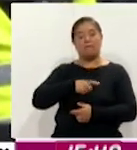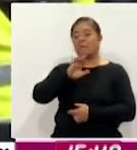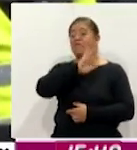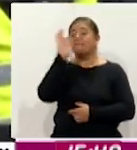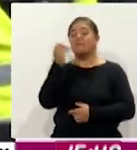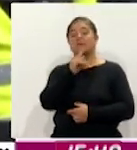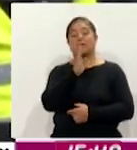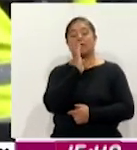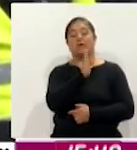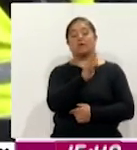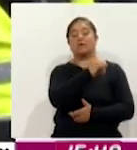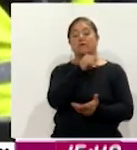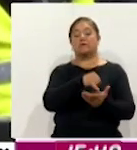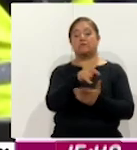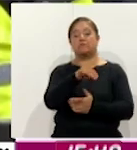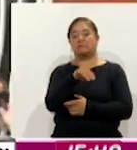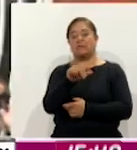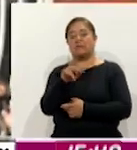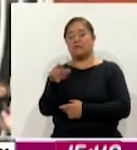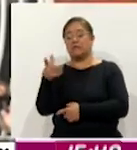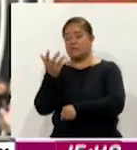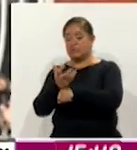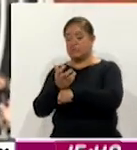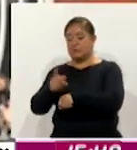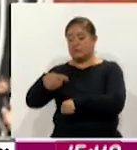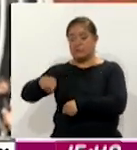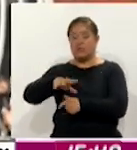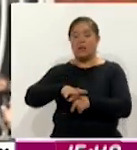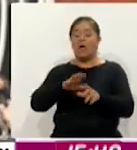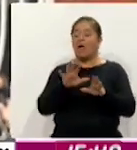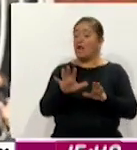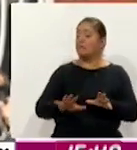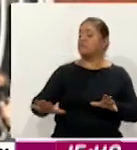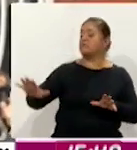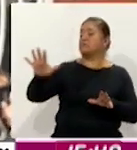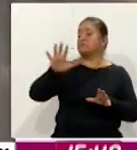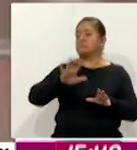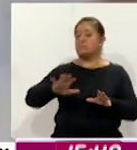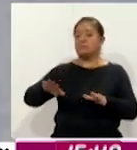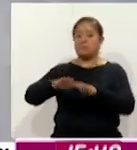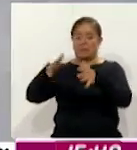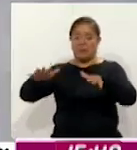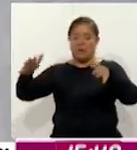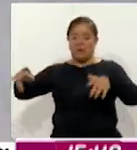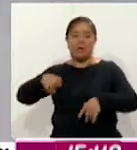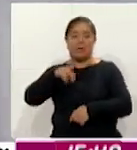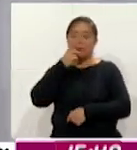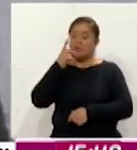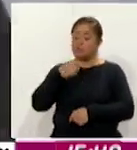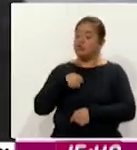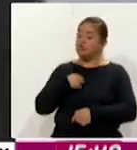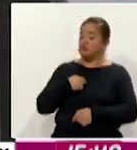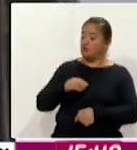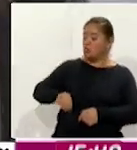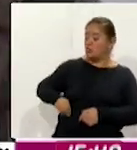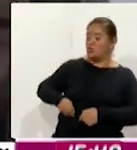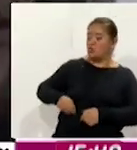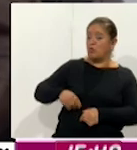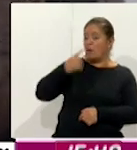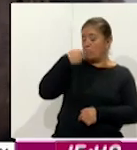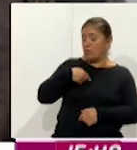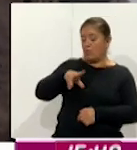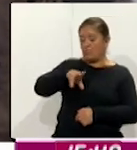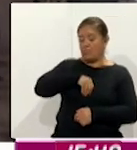las Islas Marianas, un territorio estadounidense en el Pacífico, donde se espera que se declare culpable de conspiración para obtener y revelar